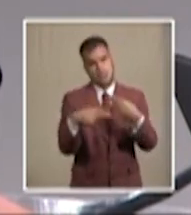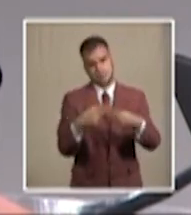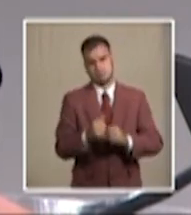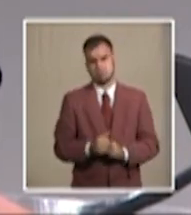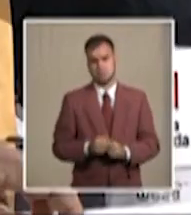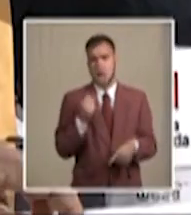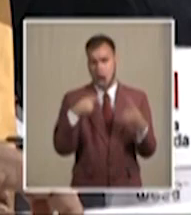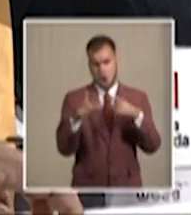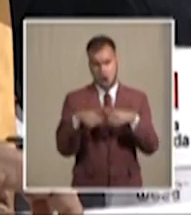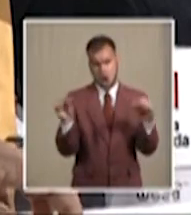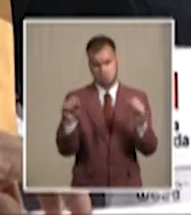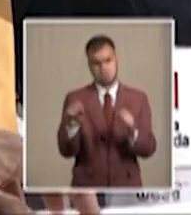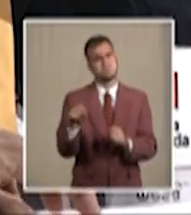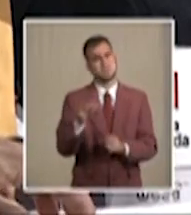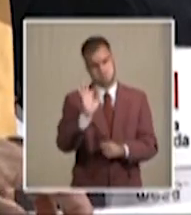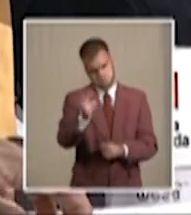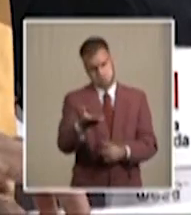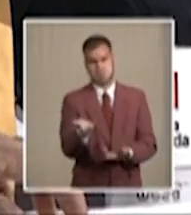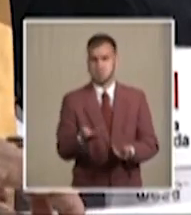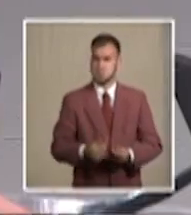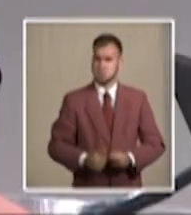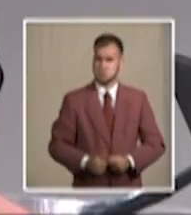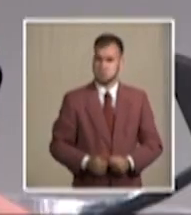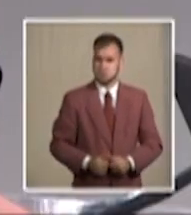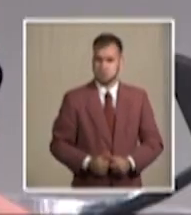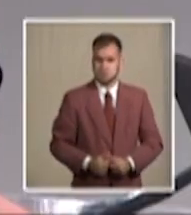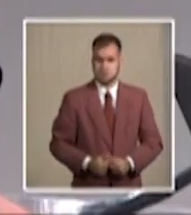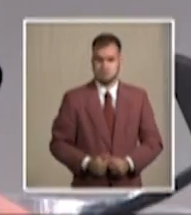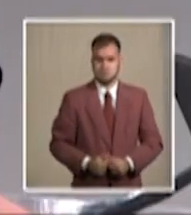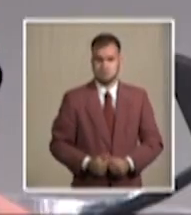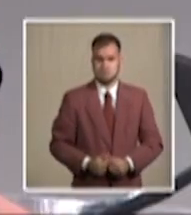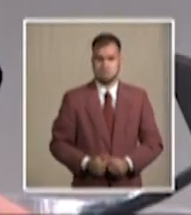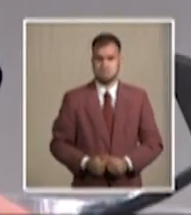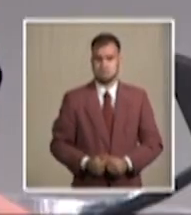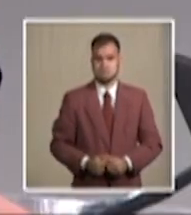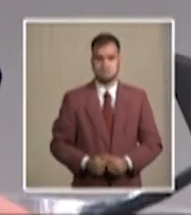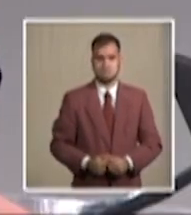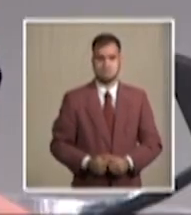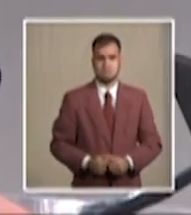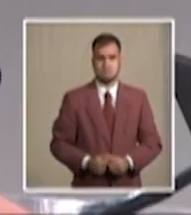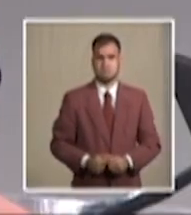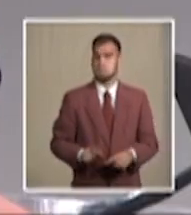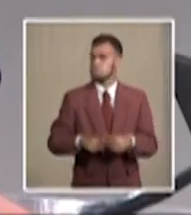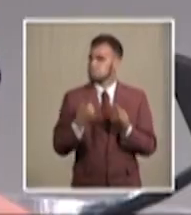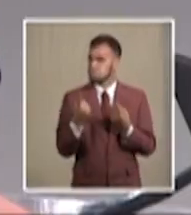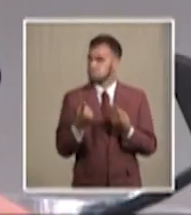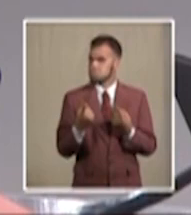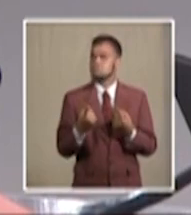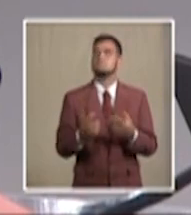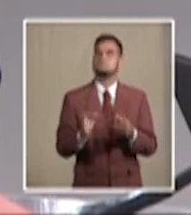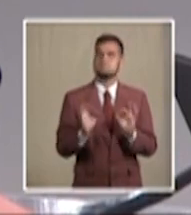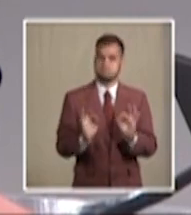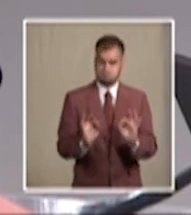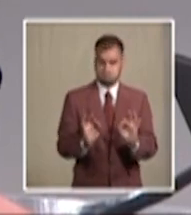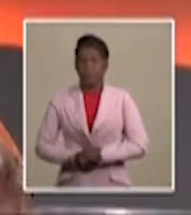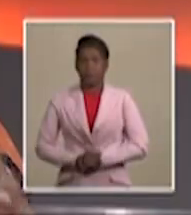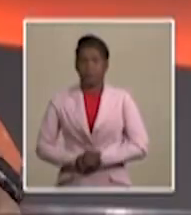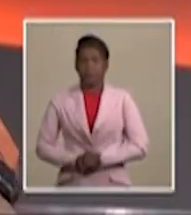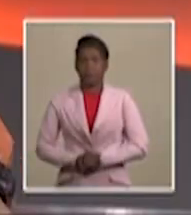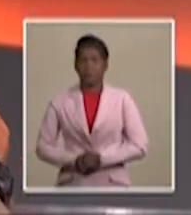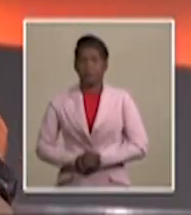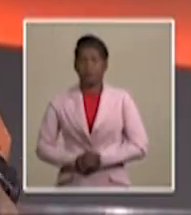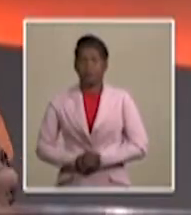ser diferente porque porque consideramos que el medallero va a seguir centrados en las potencias